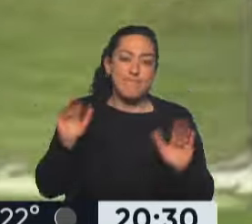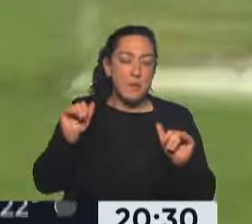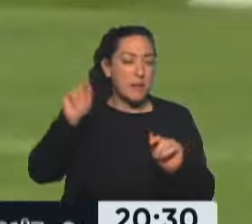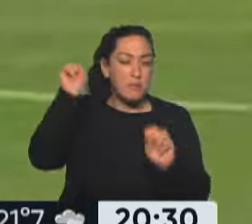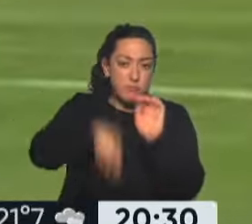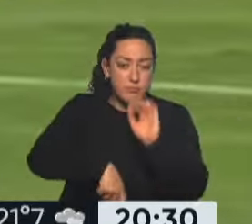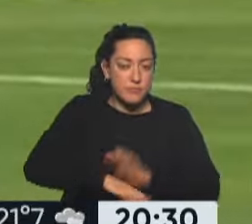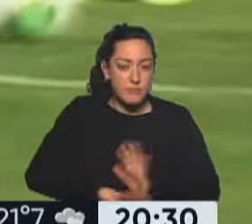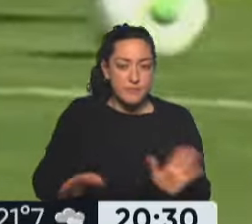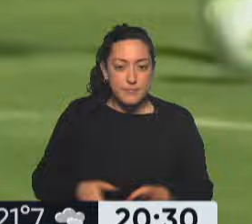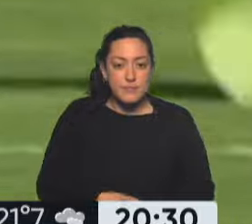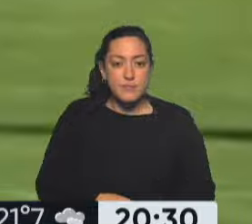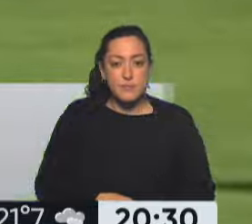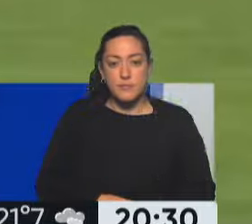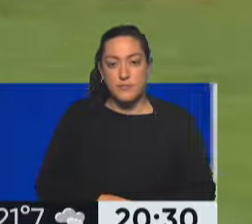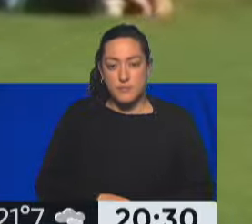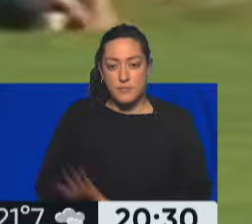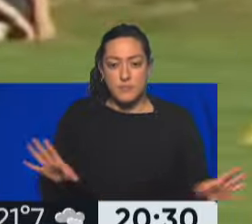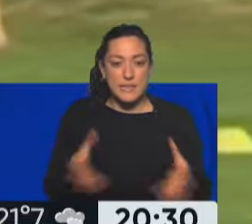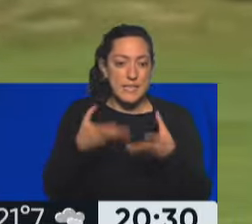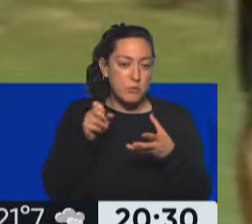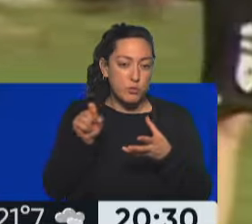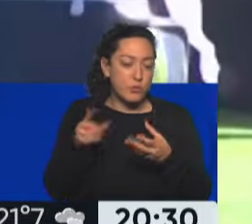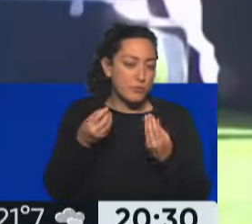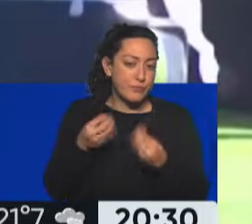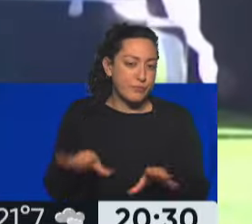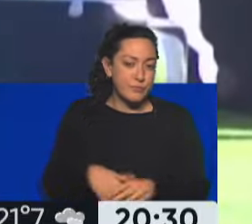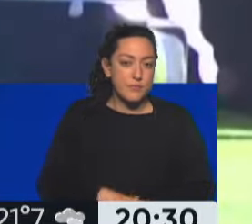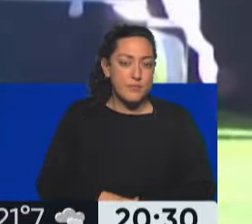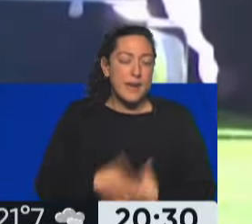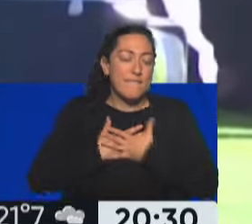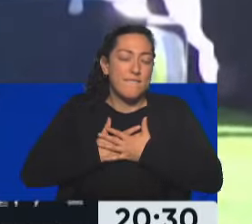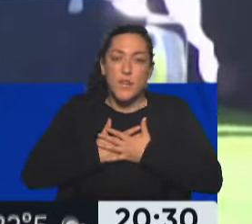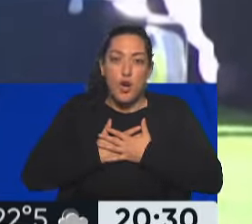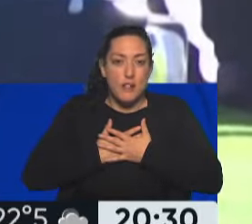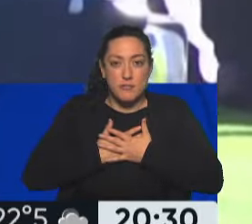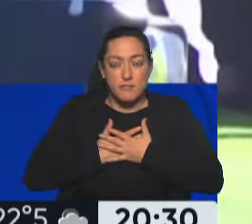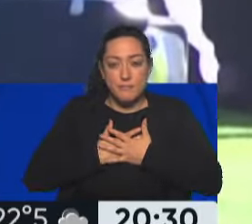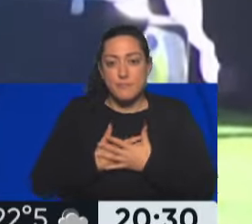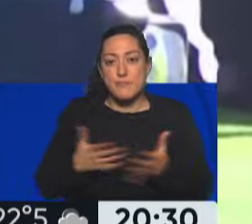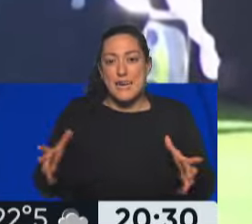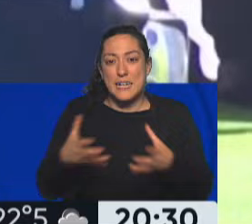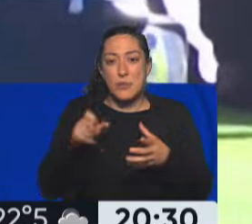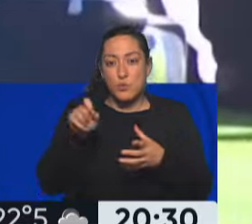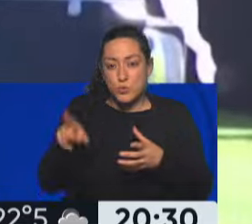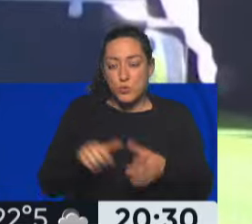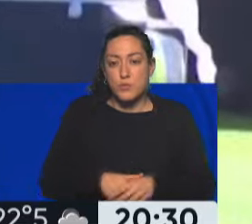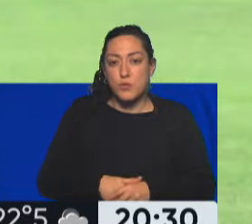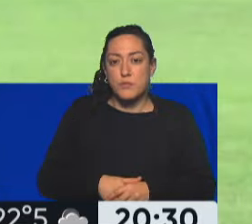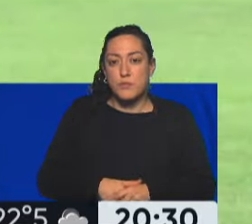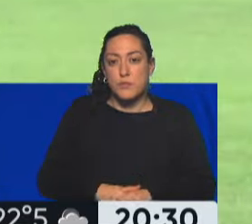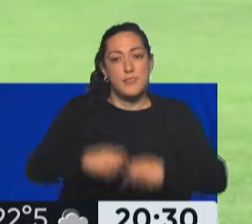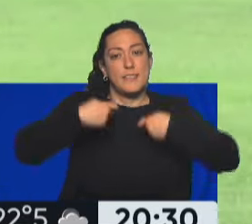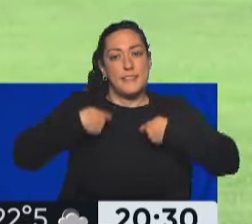se despide de su equipo del corazón. No solo que la ha vestido, la ha